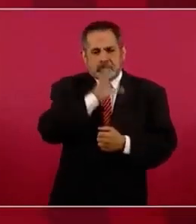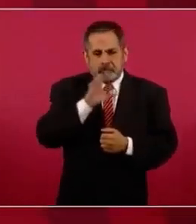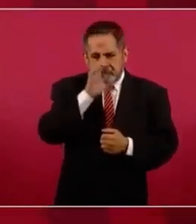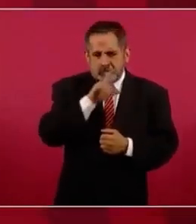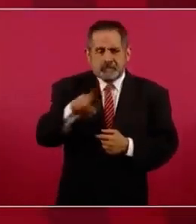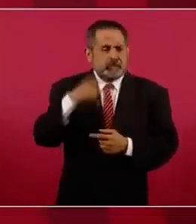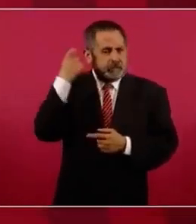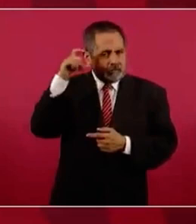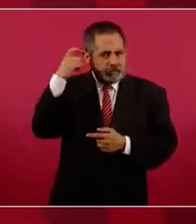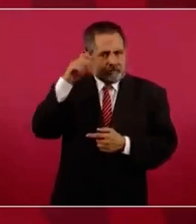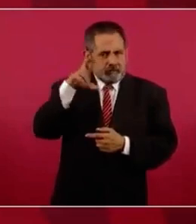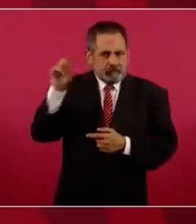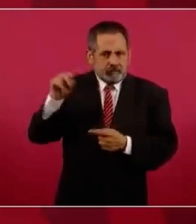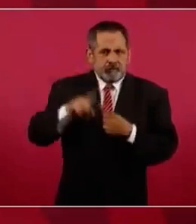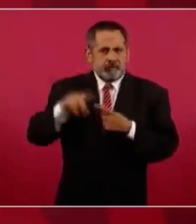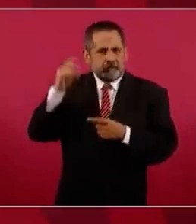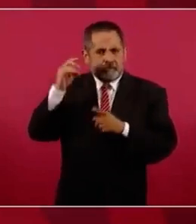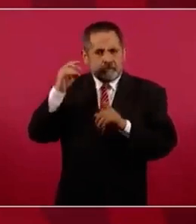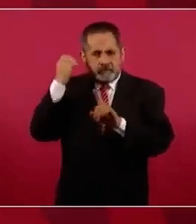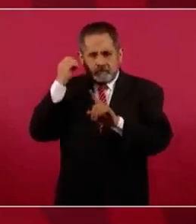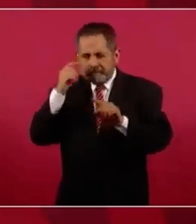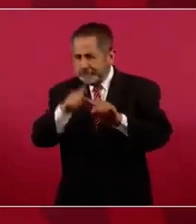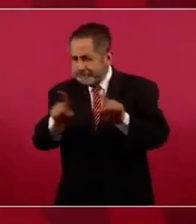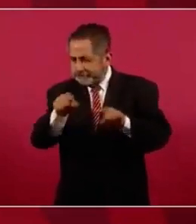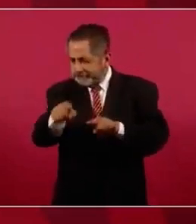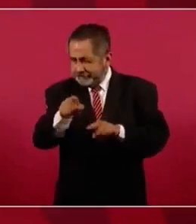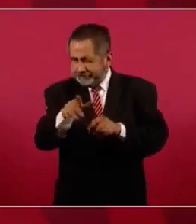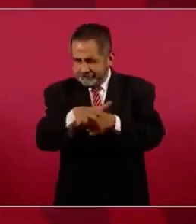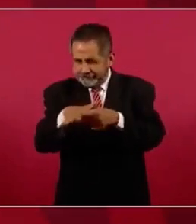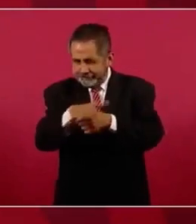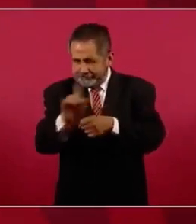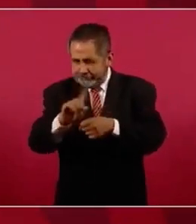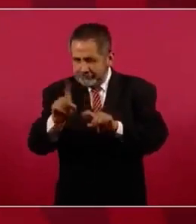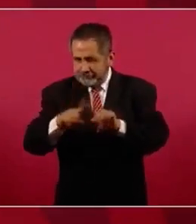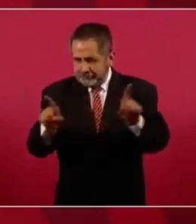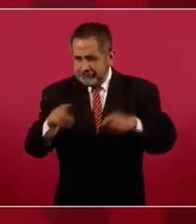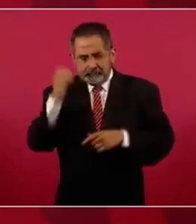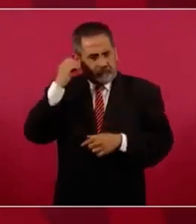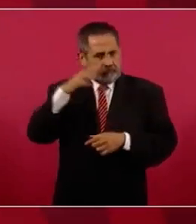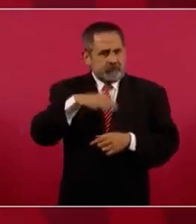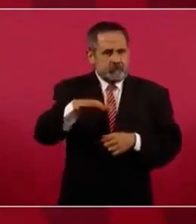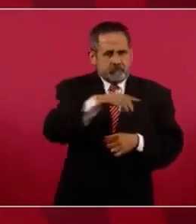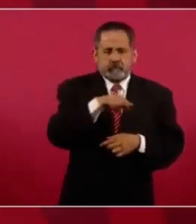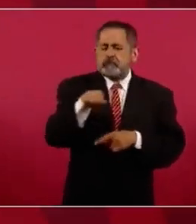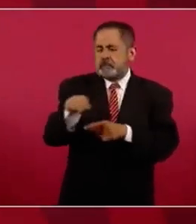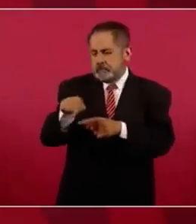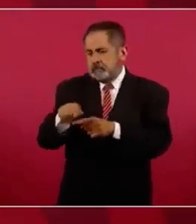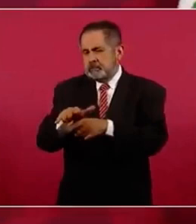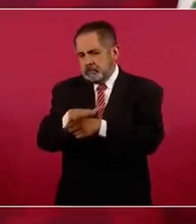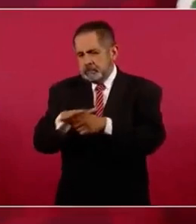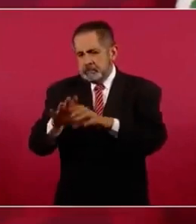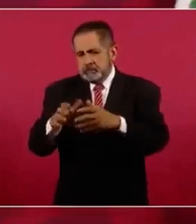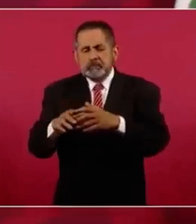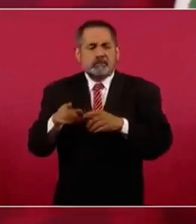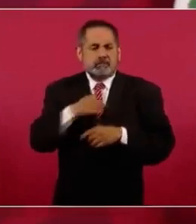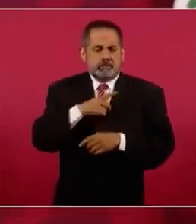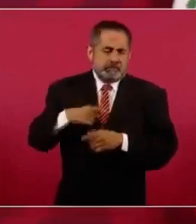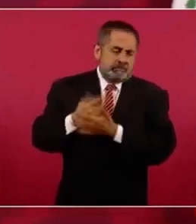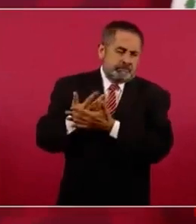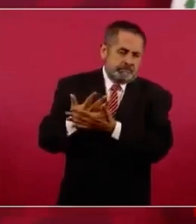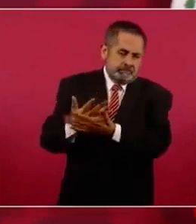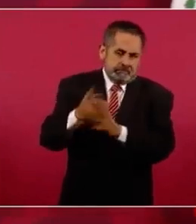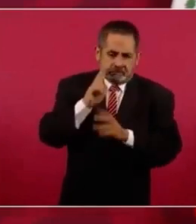Aguascalientes, en Quintana Roo, en Oaxaca, no en esta parte, desde luego que ahí se tiene que